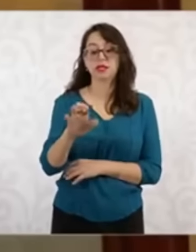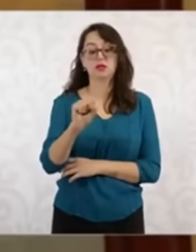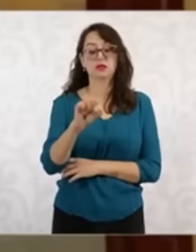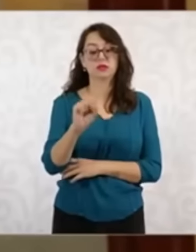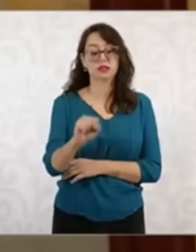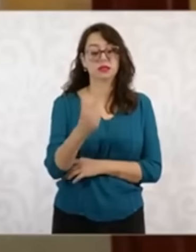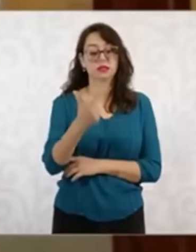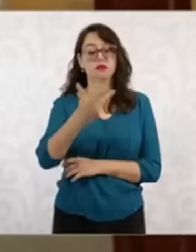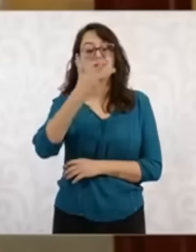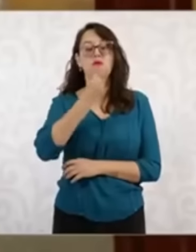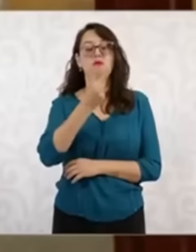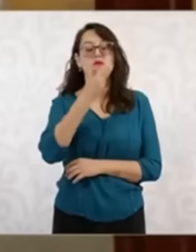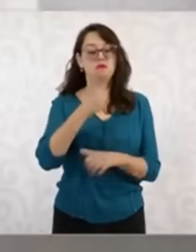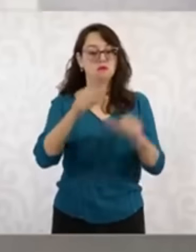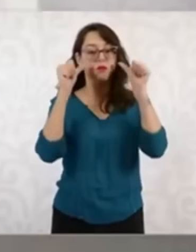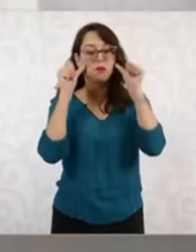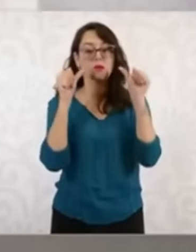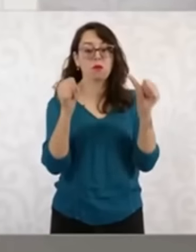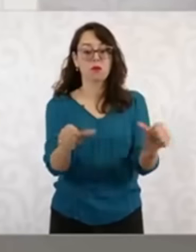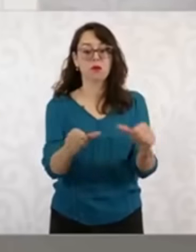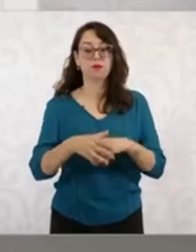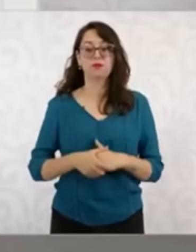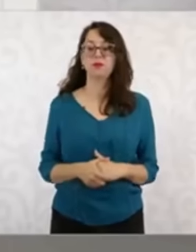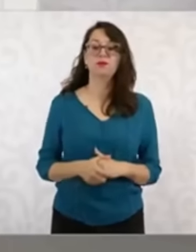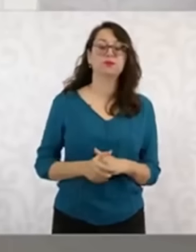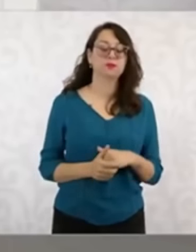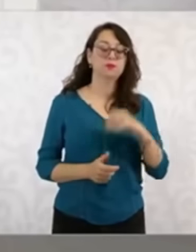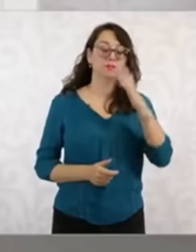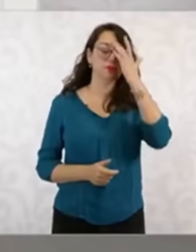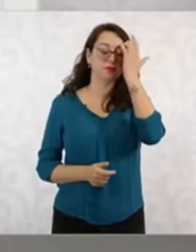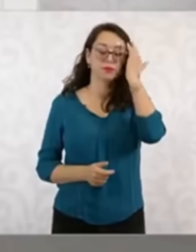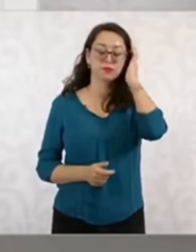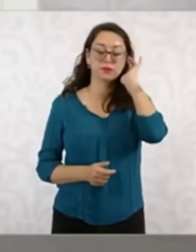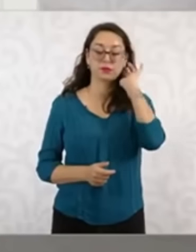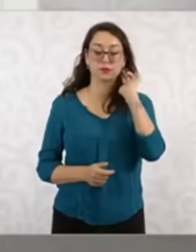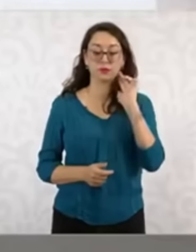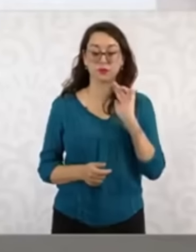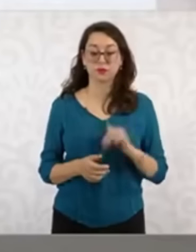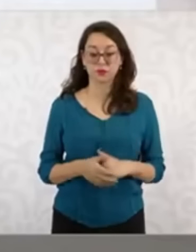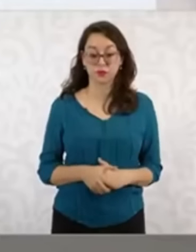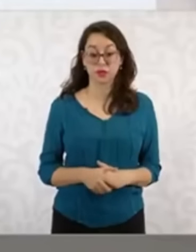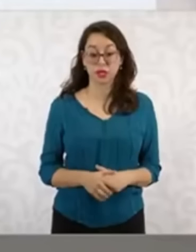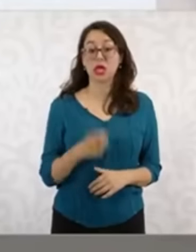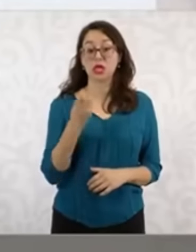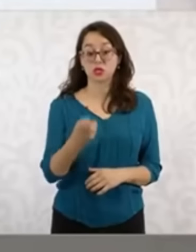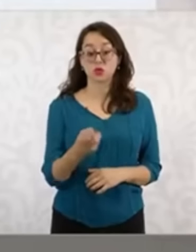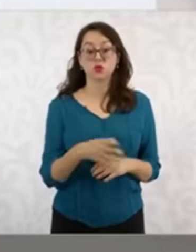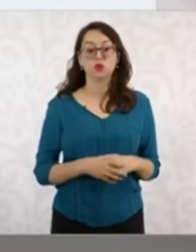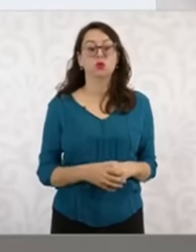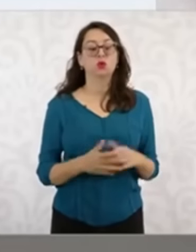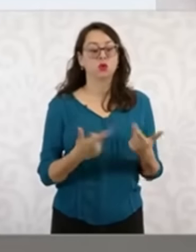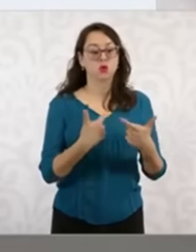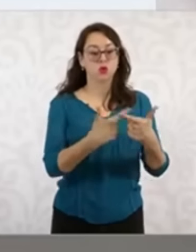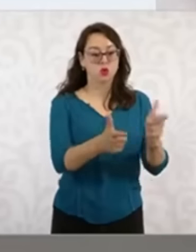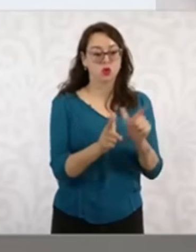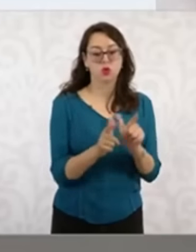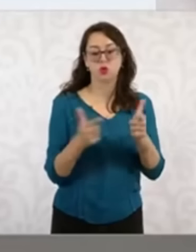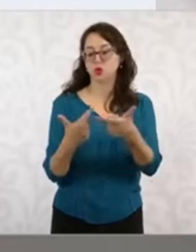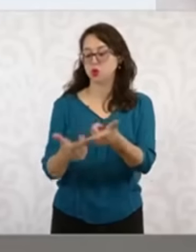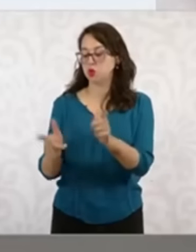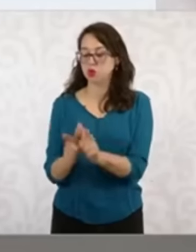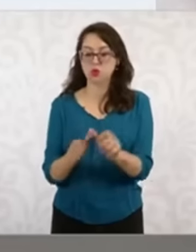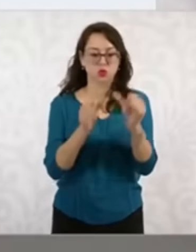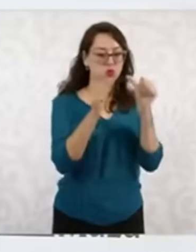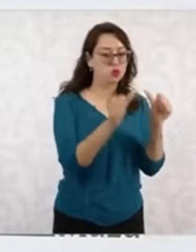46,567 productores. Esta acción, atendiendo a estos dos grupos, nos va a permitir